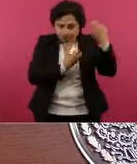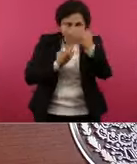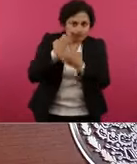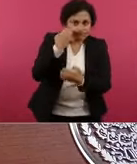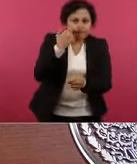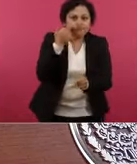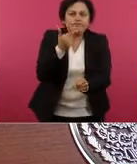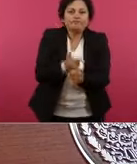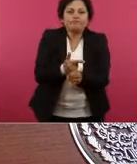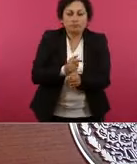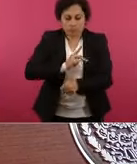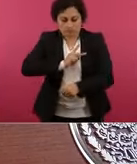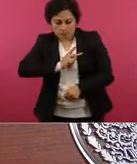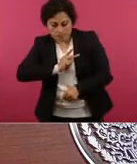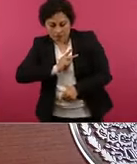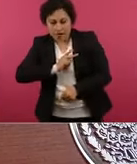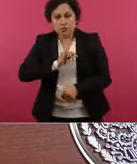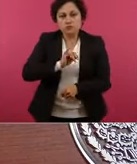si fue envenenado o no.